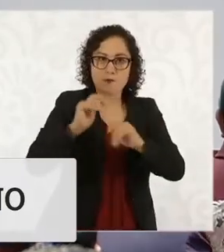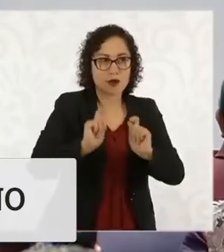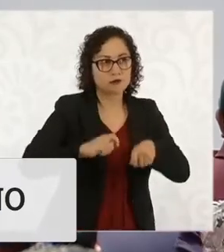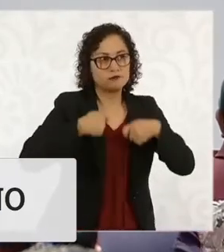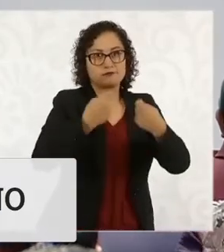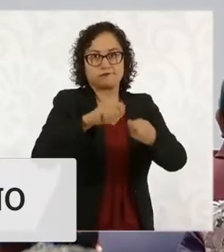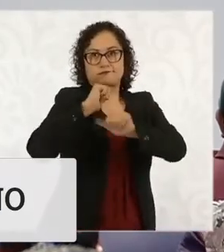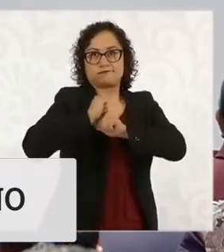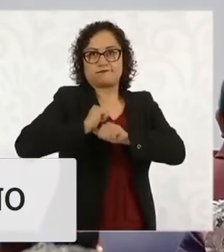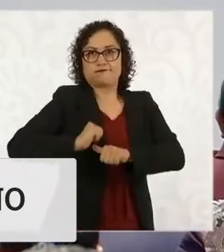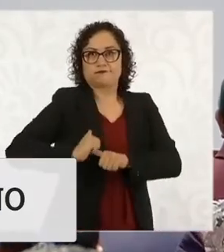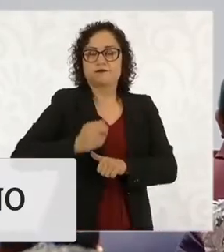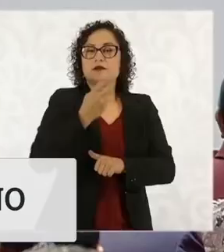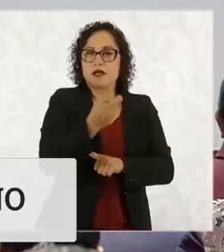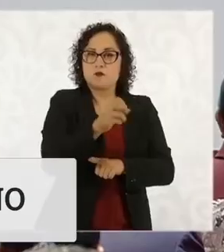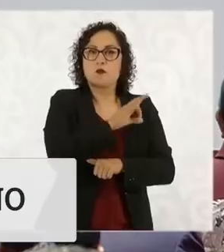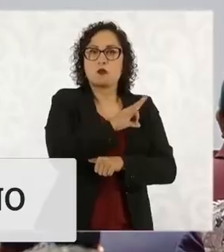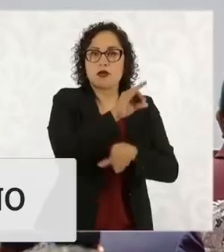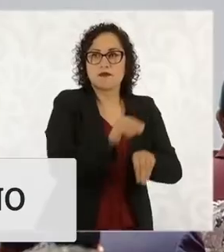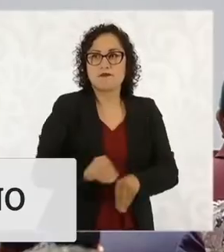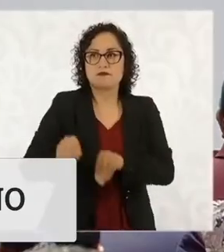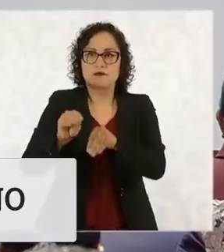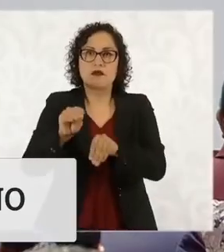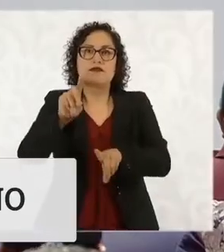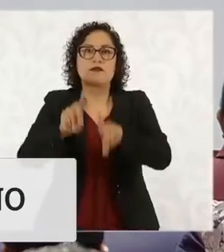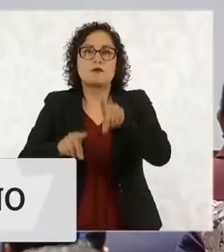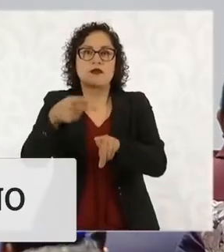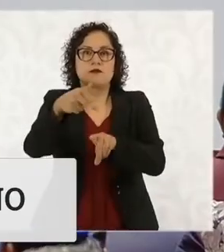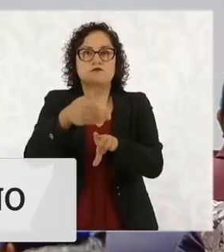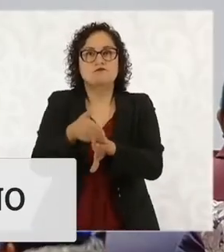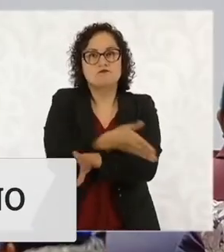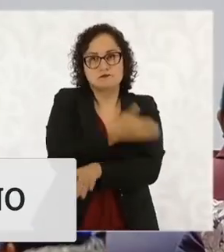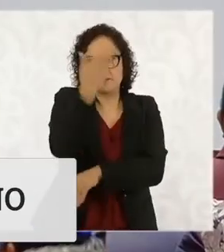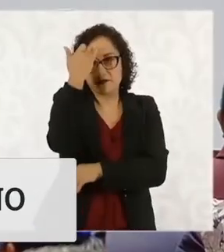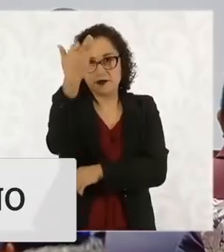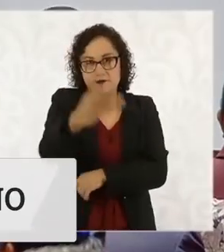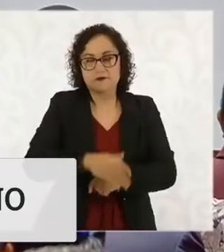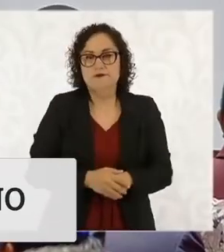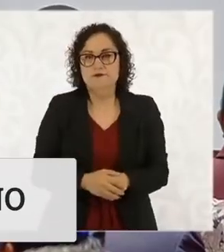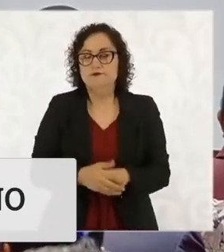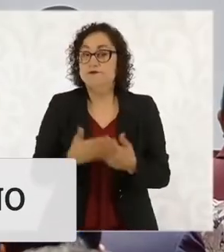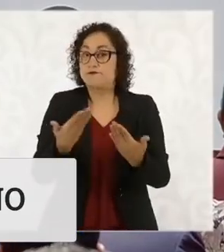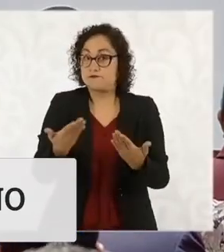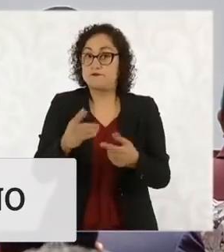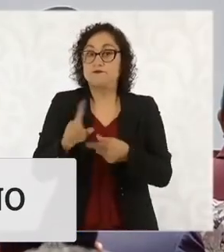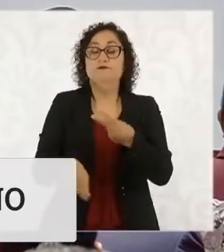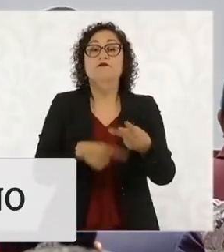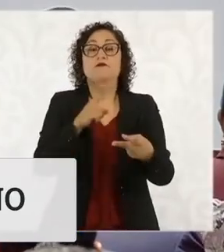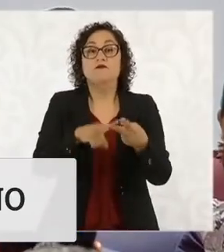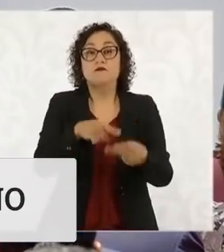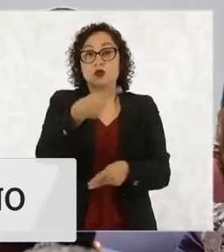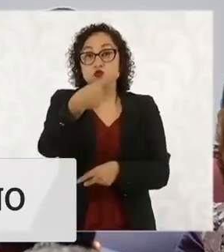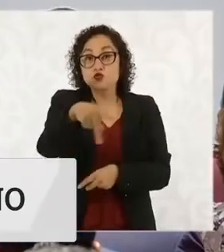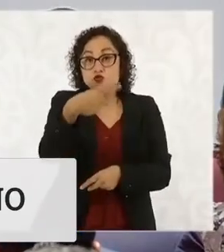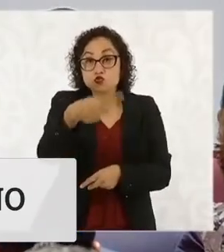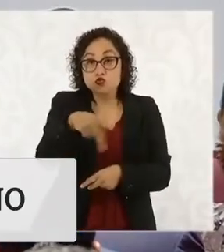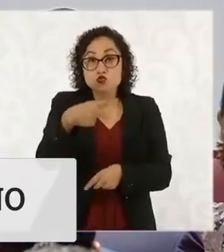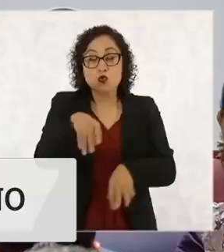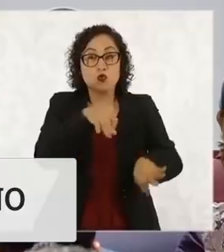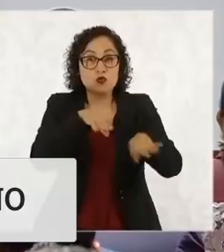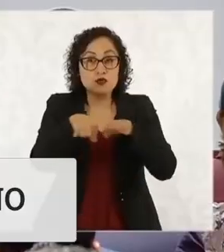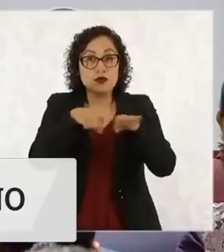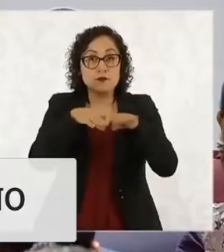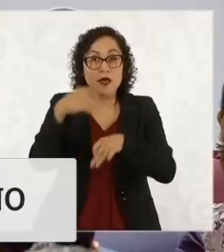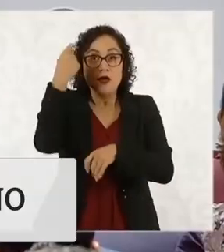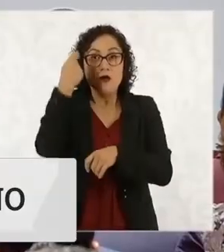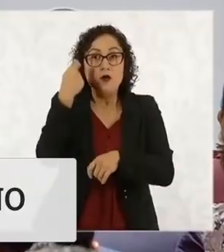que facilitan el cambio de adscripción por antigüedad. Redujimos de manera gradual la edad de jubilación para quienes están